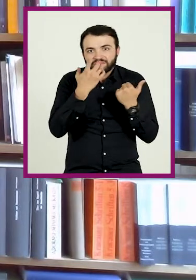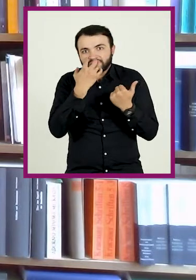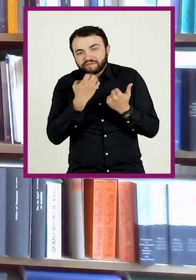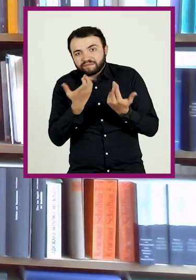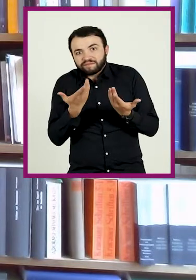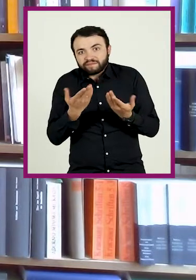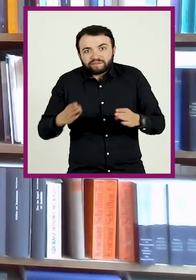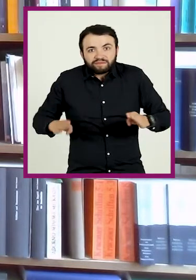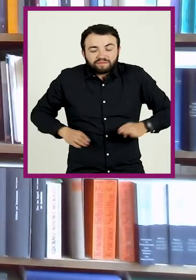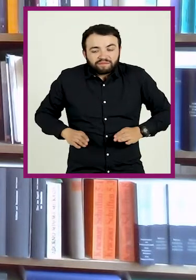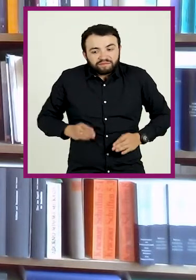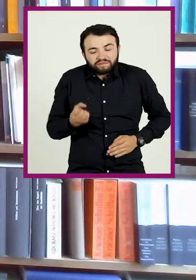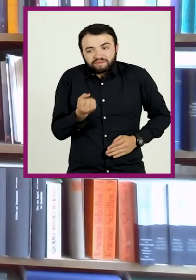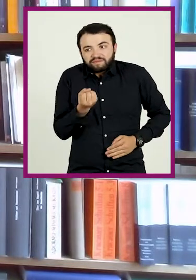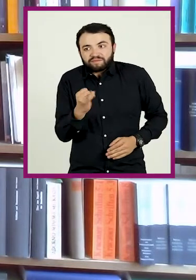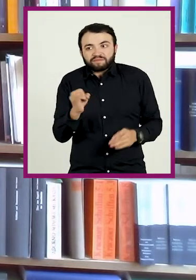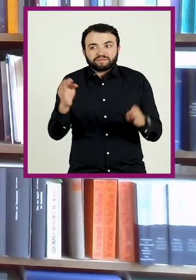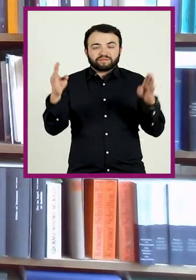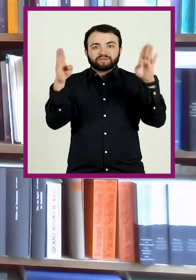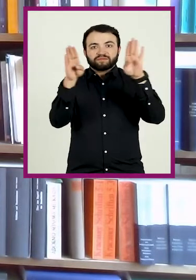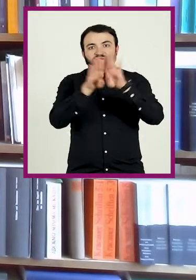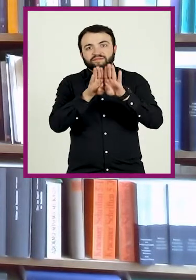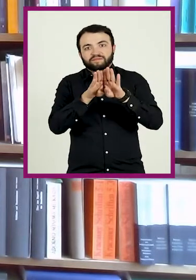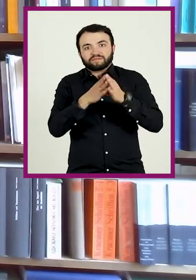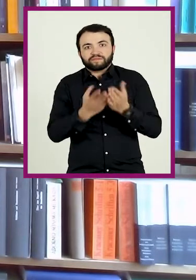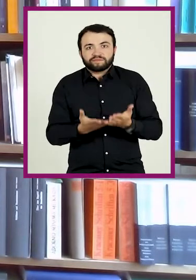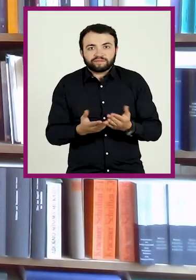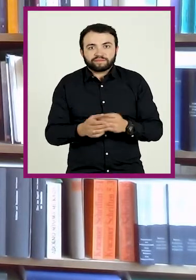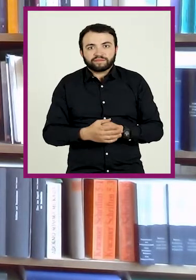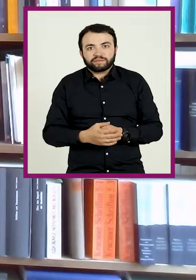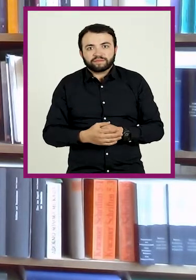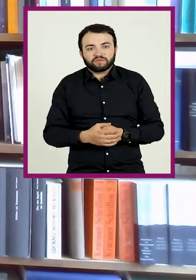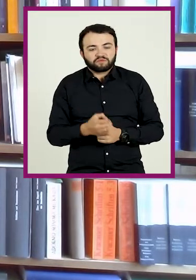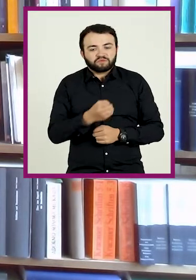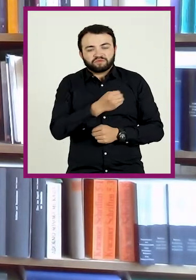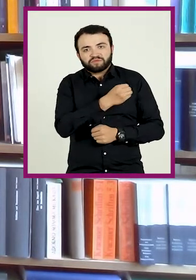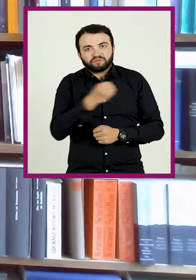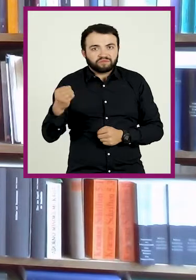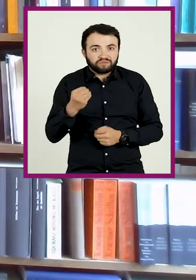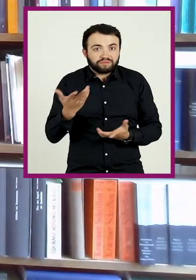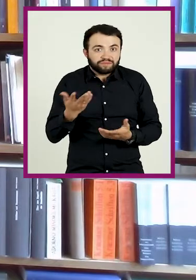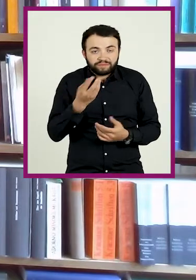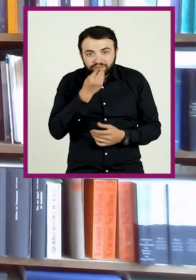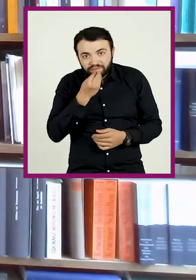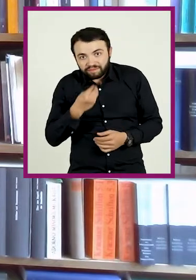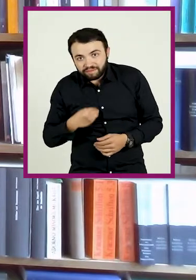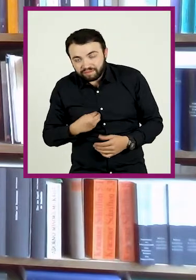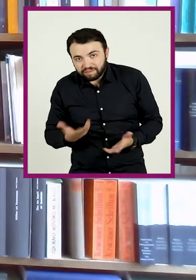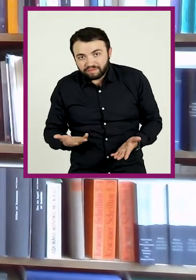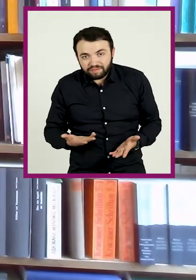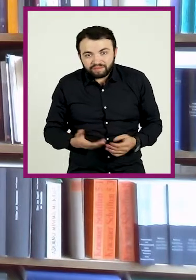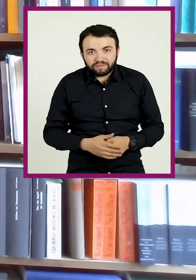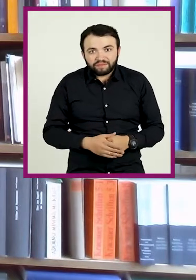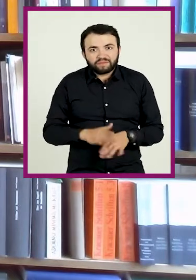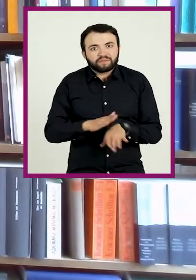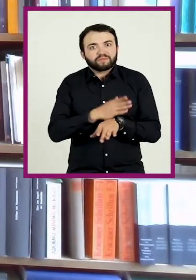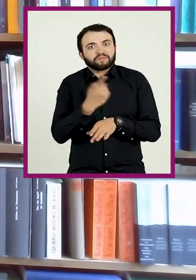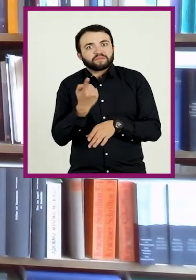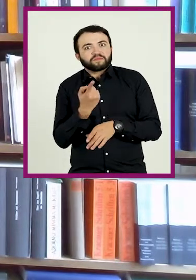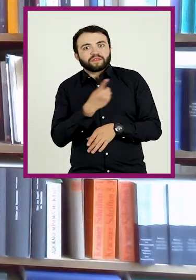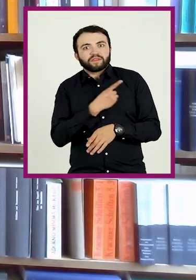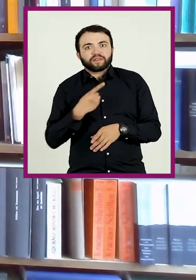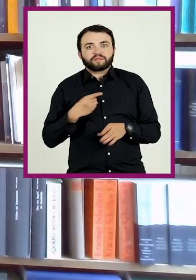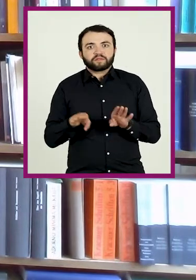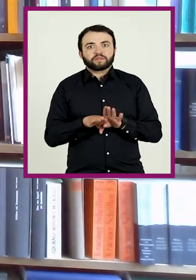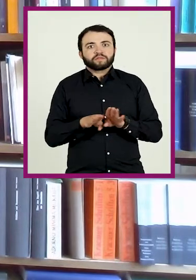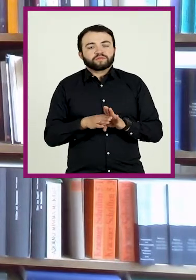situación, digamos, de excepción, pues caracterizada ahora por un encierro, repito, más o menos restrictivo, y